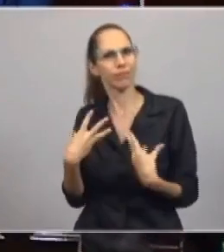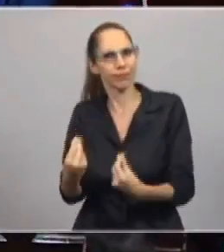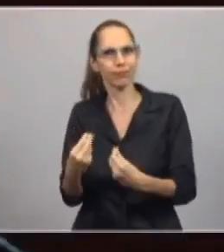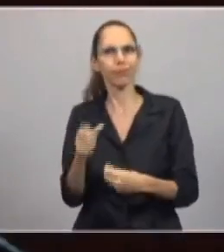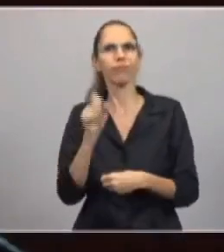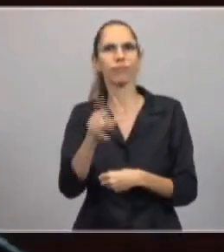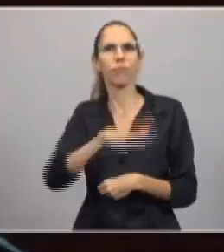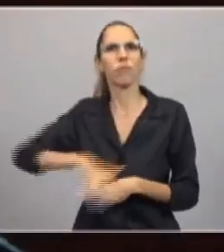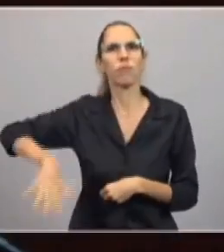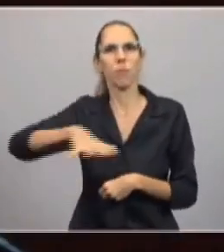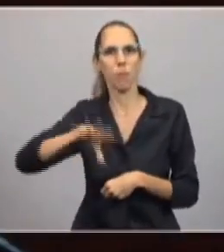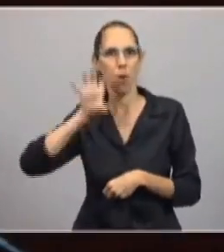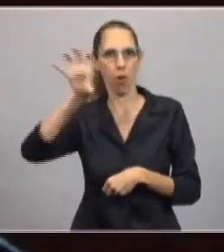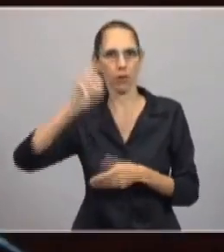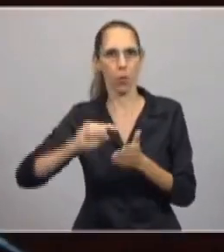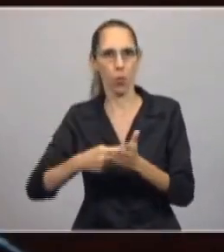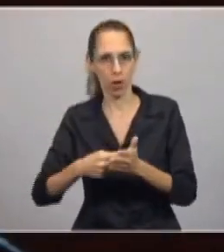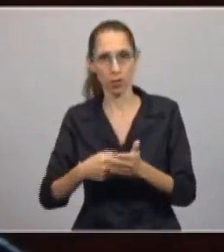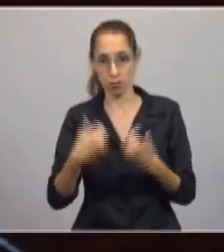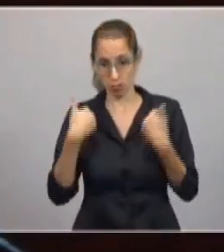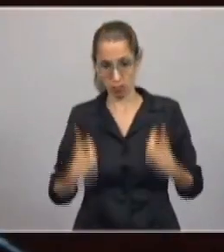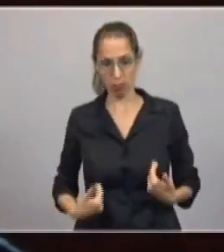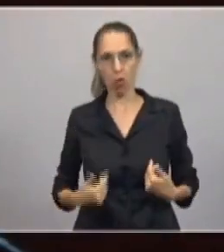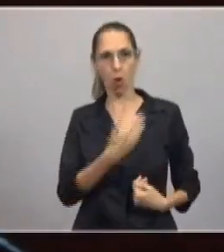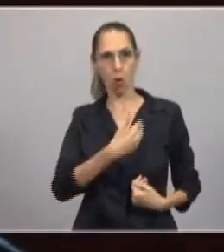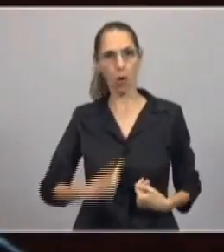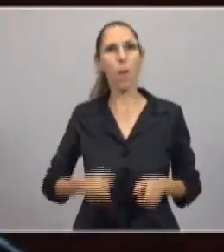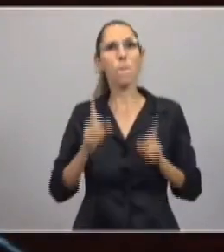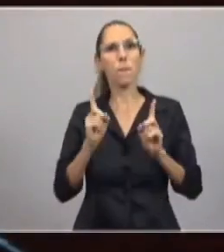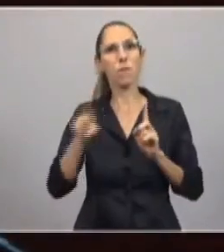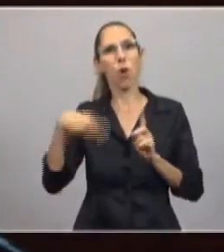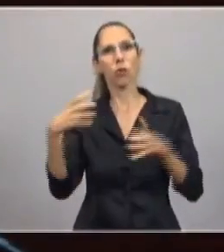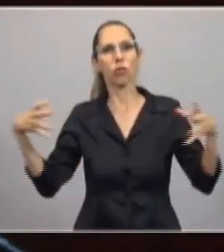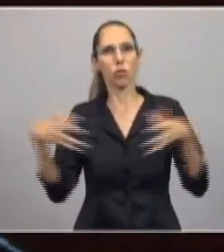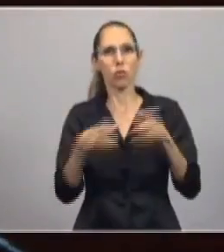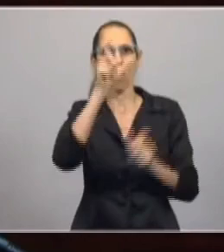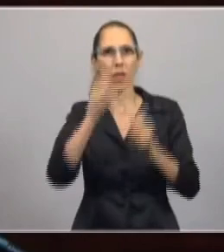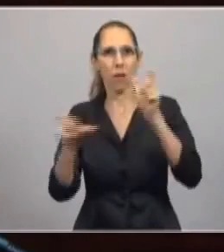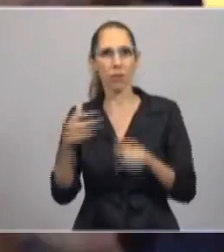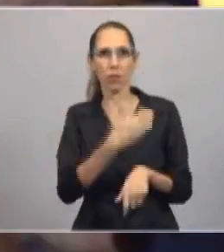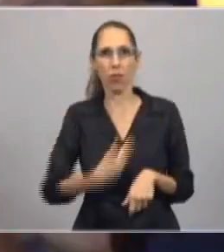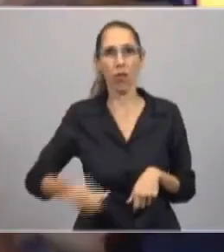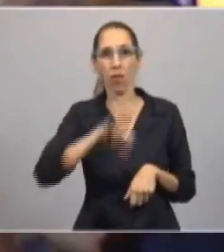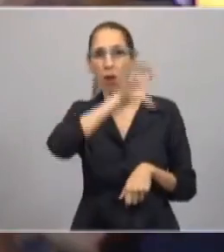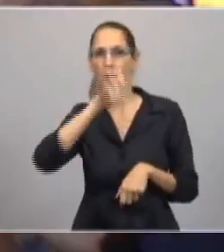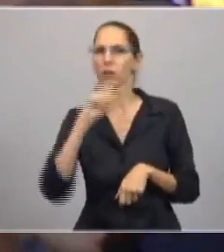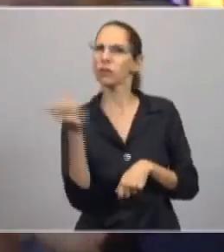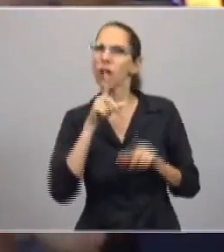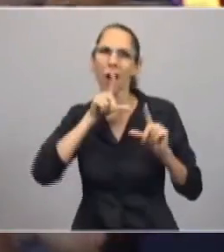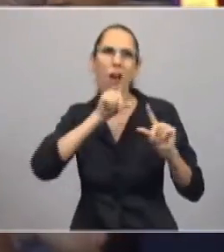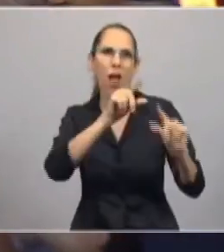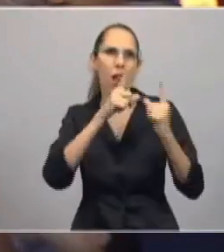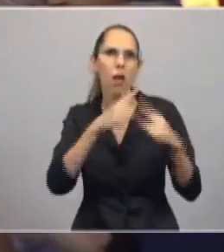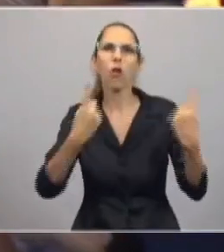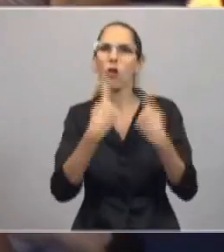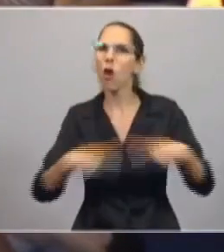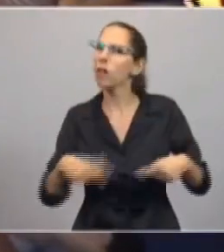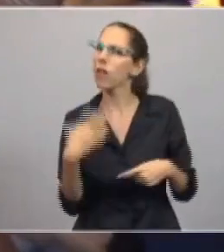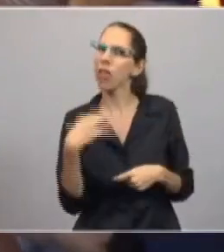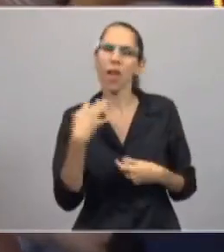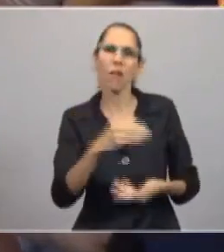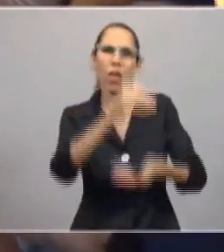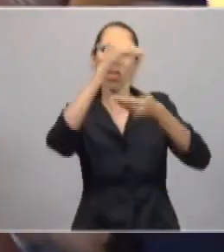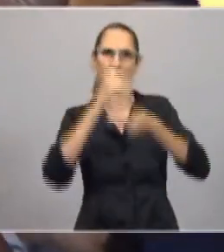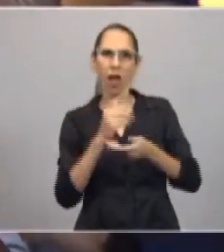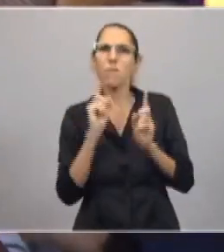eso, como otros gobernadores, estamos reclamando lo que les corresponde a sus provincias según el régimen